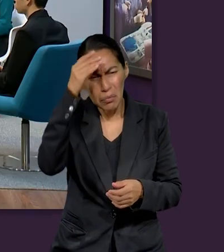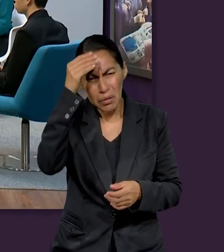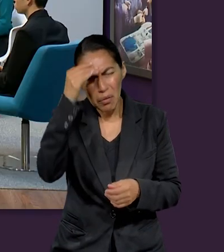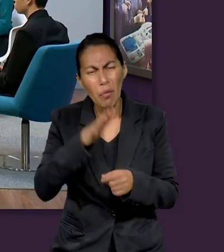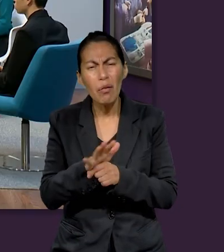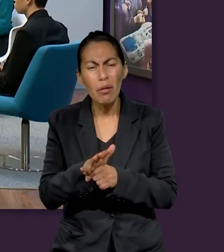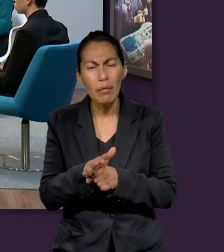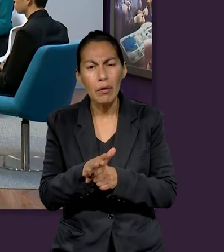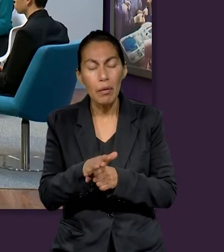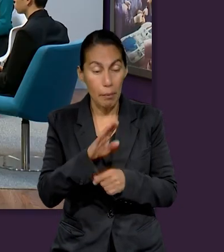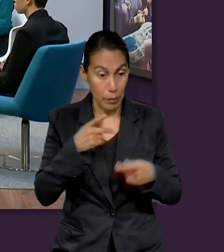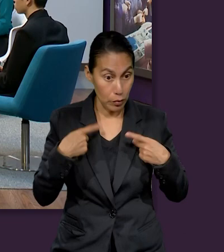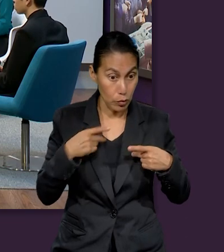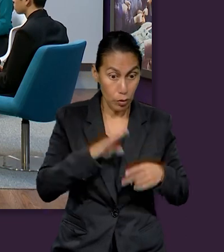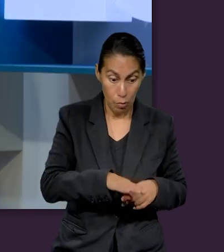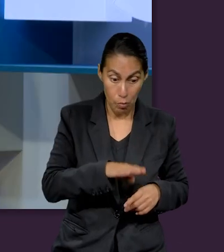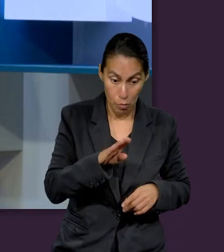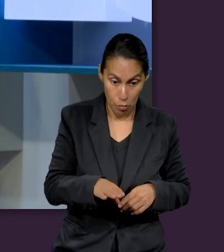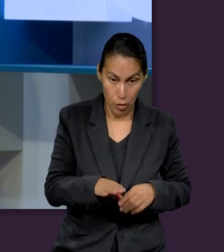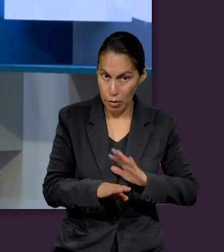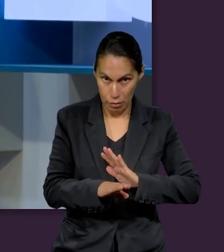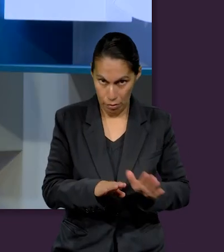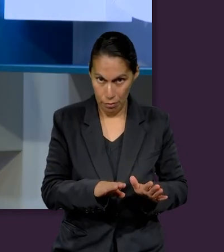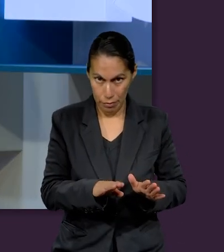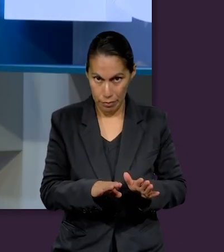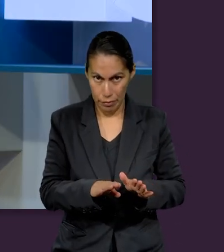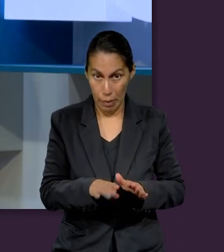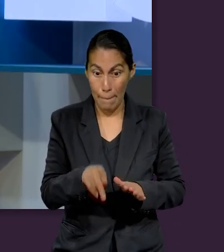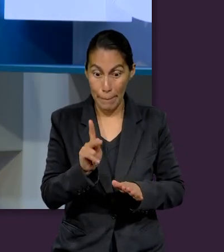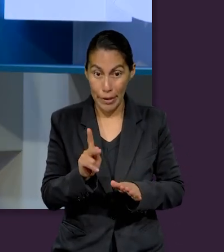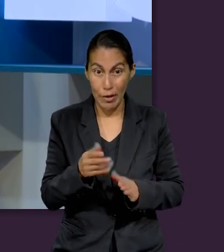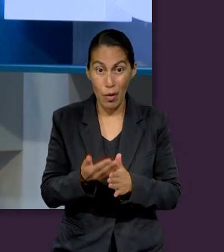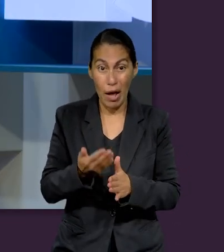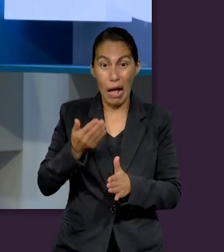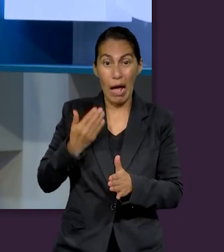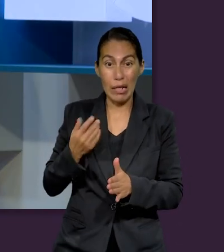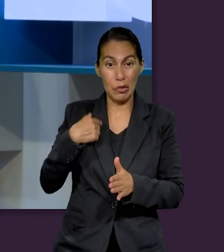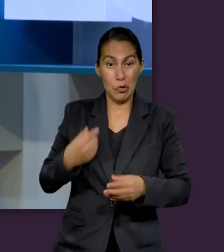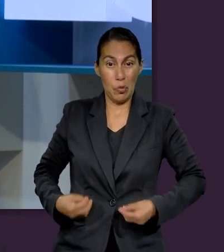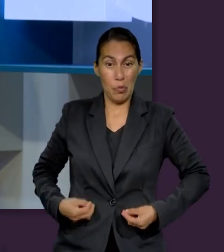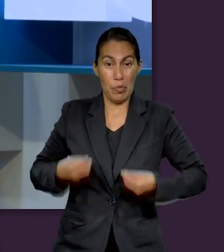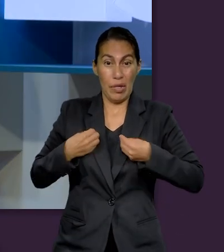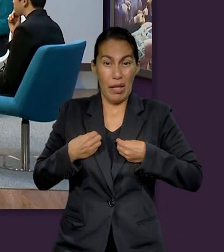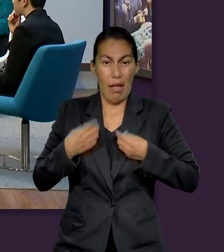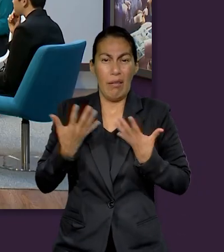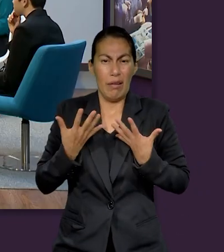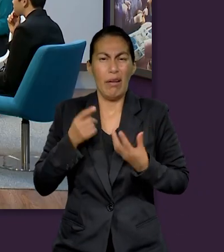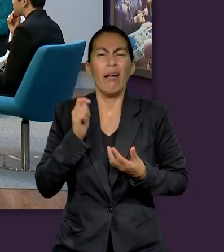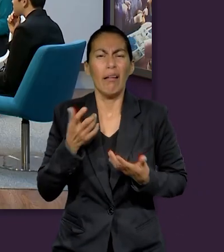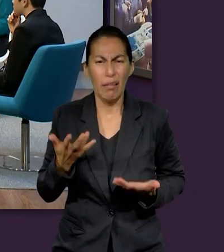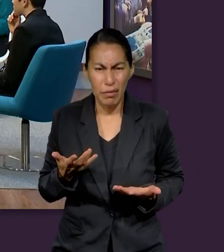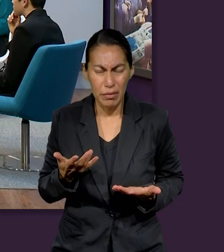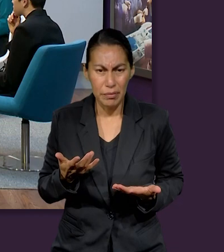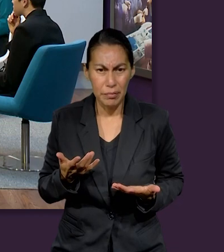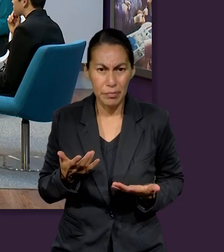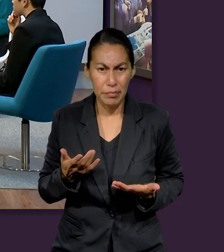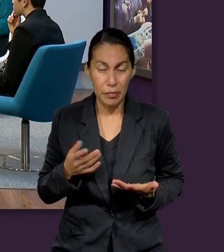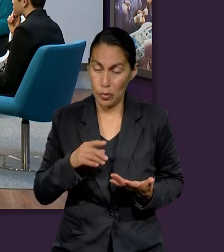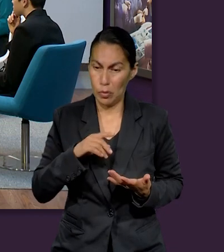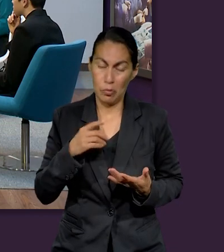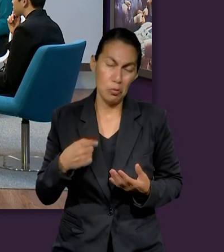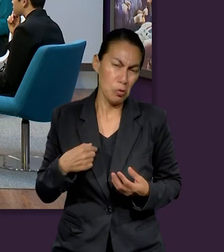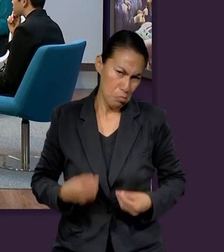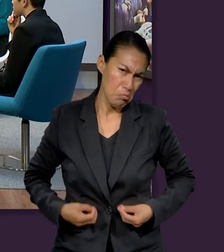de ese asunto después de la muerte Cómo nosotros tenemos que planificar en vida porque después de la muerte no sabemos